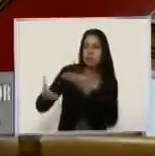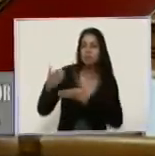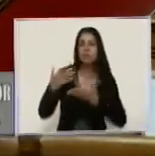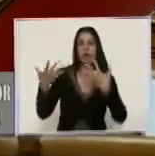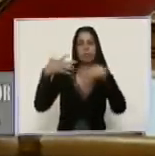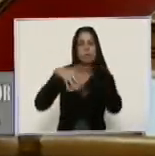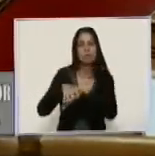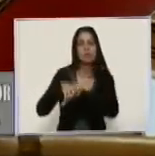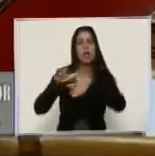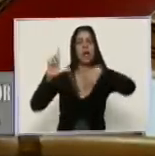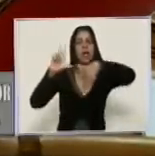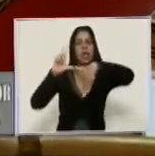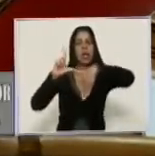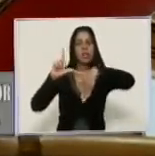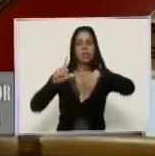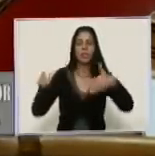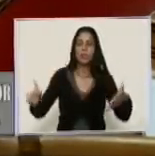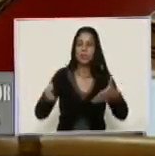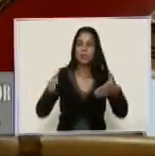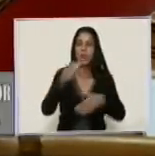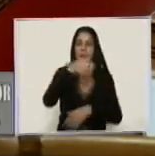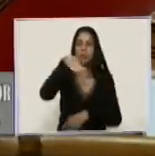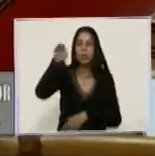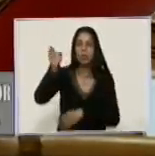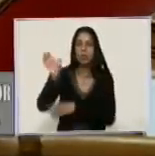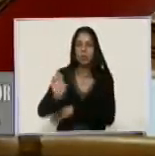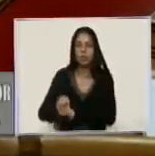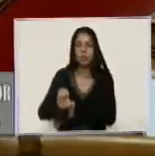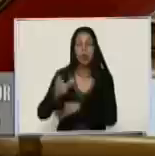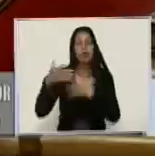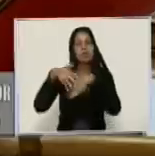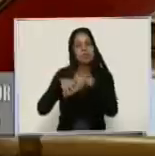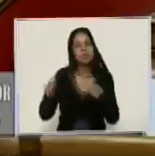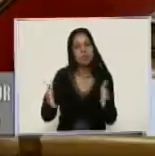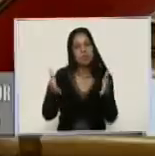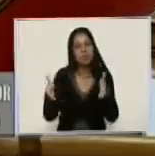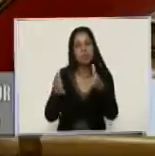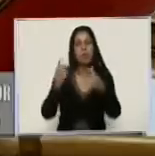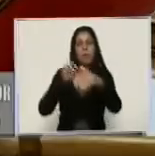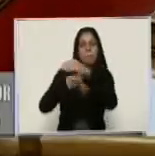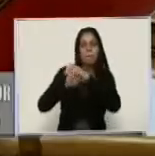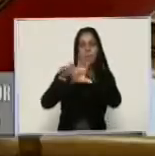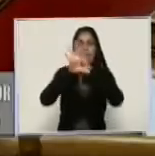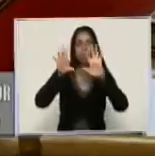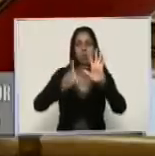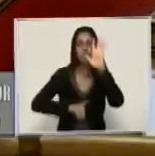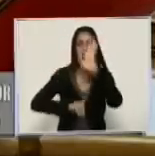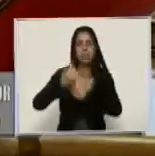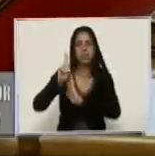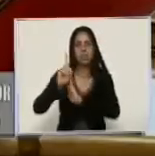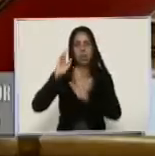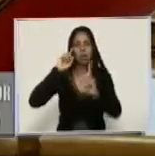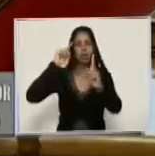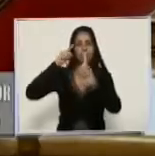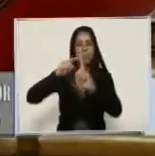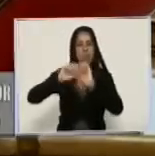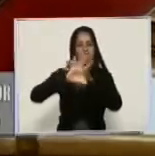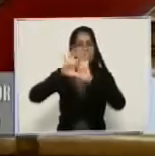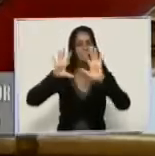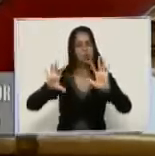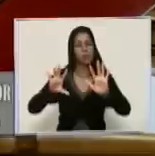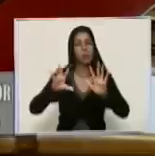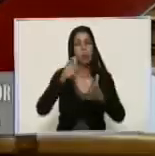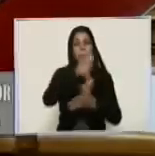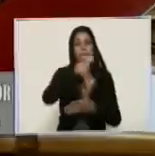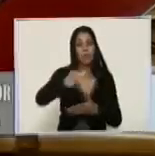de los pueblos latinoamericanos y caribeños, en torno a una visión de desarrollo cuyo centro estratégico es el